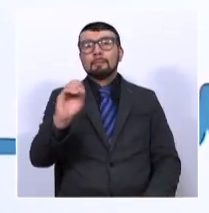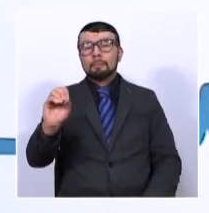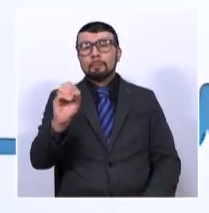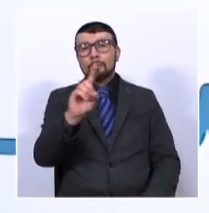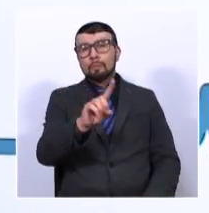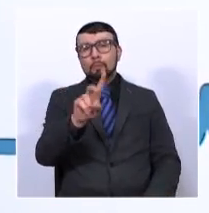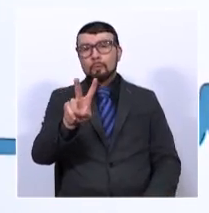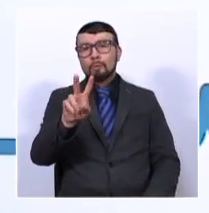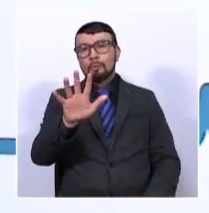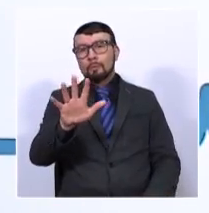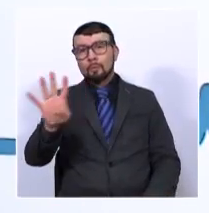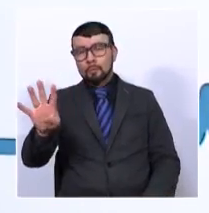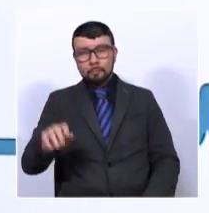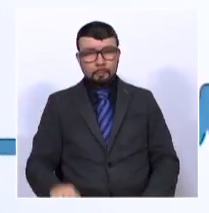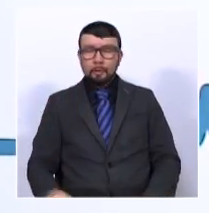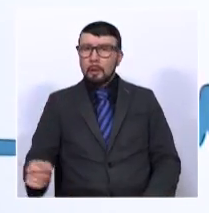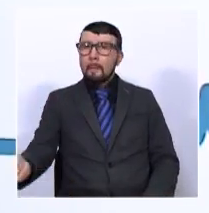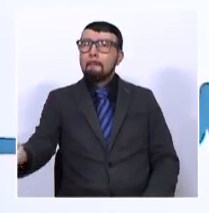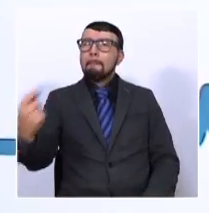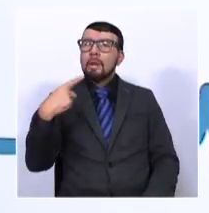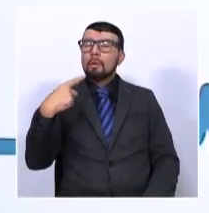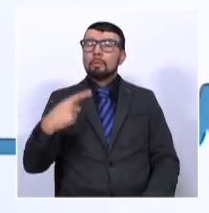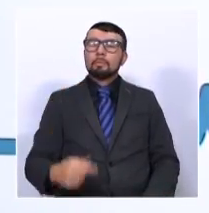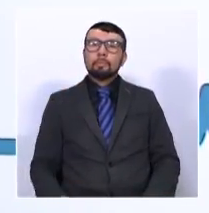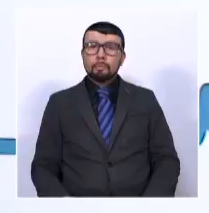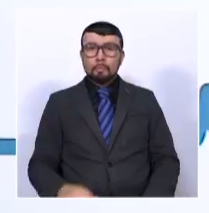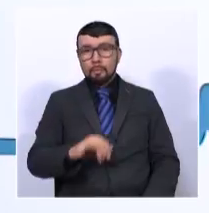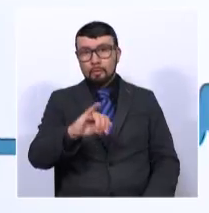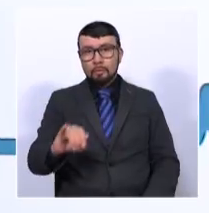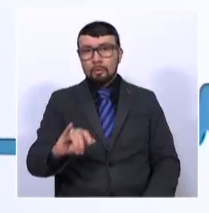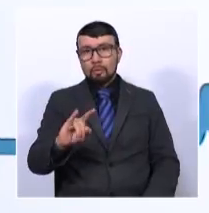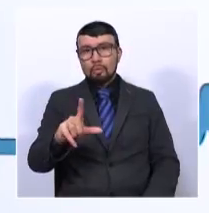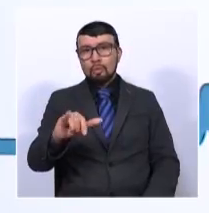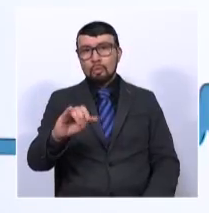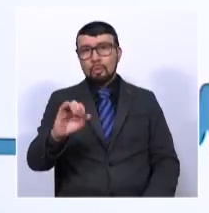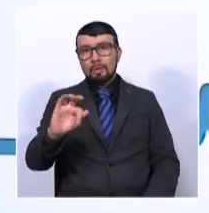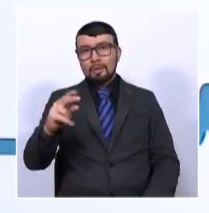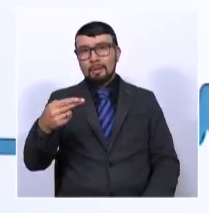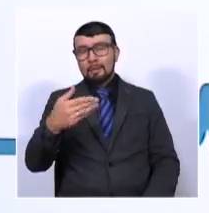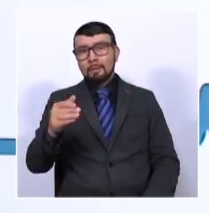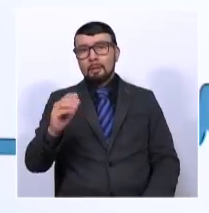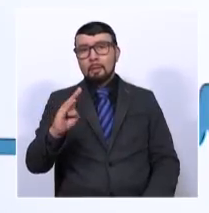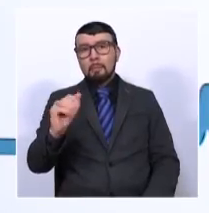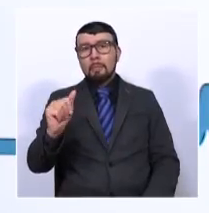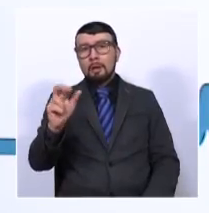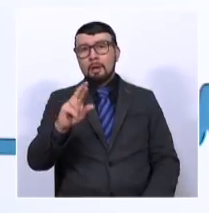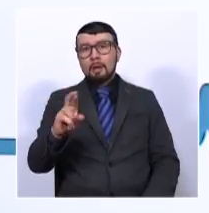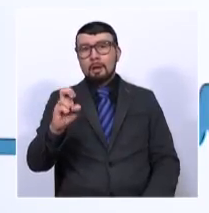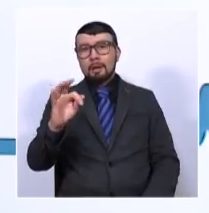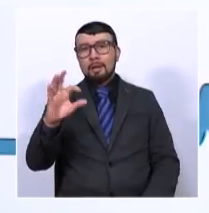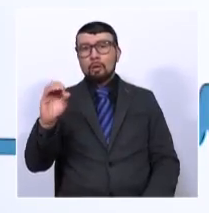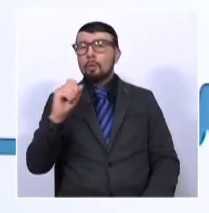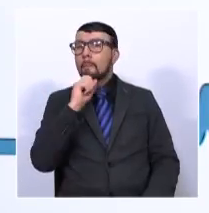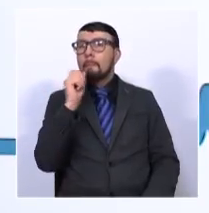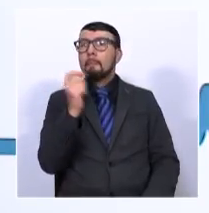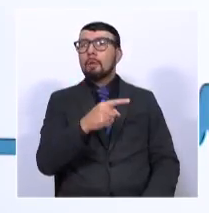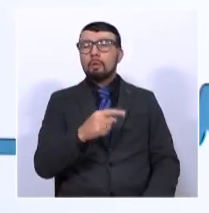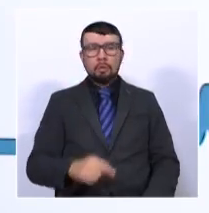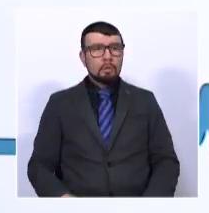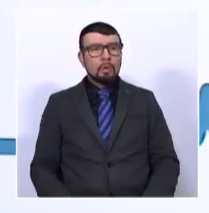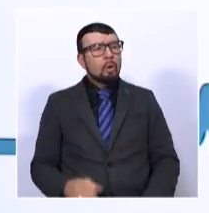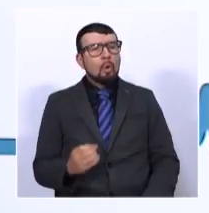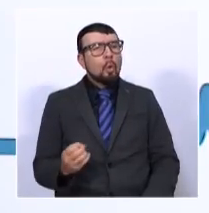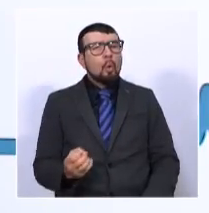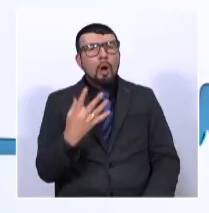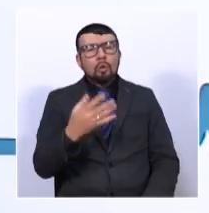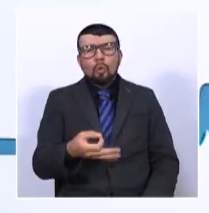310-500-1254. Pregunta Juliet Karina Barreto que ¿cuál es la dosis que se debe tomar